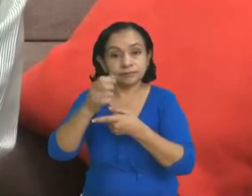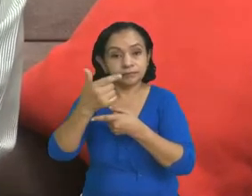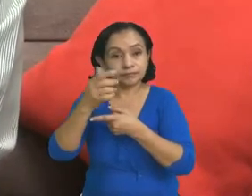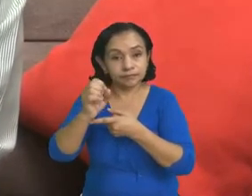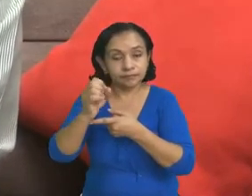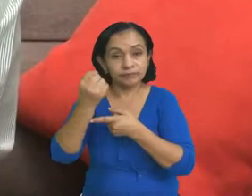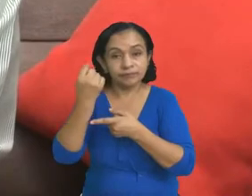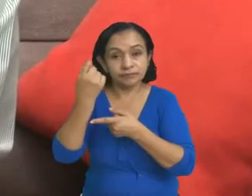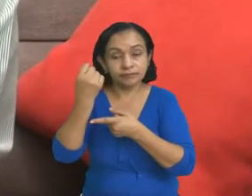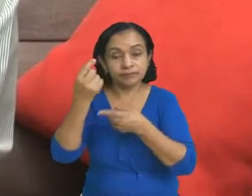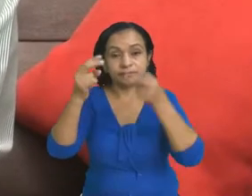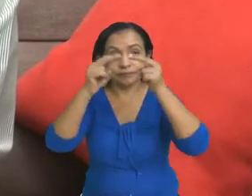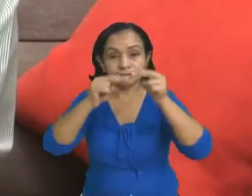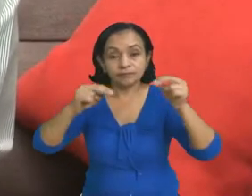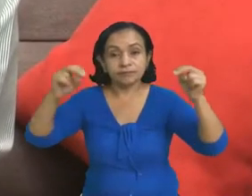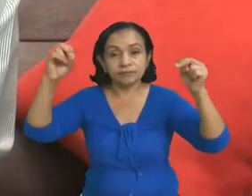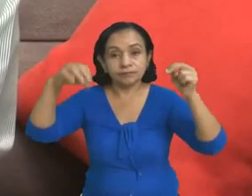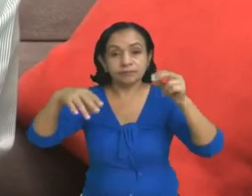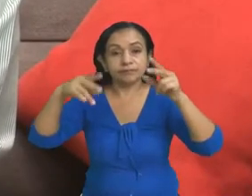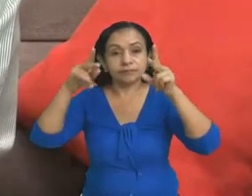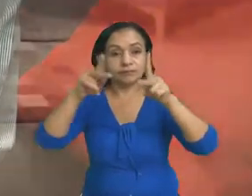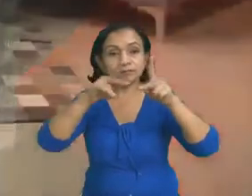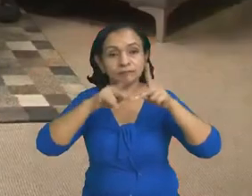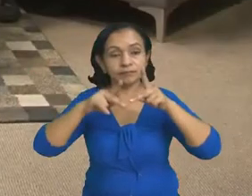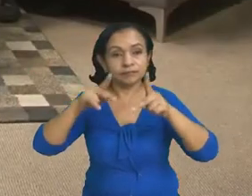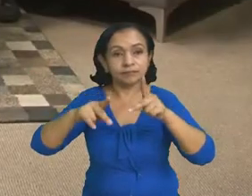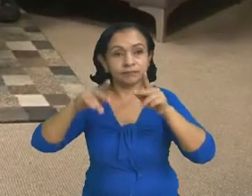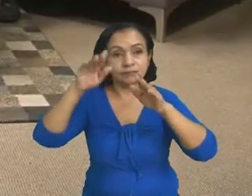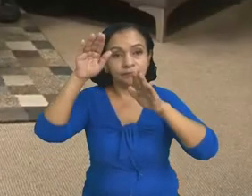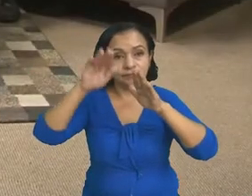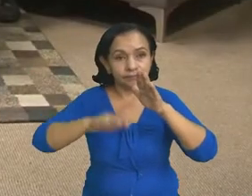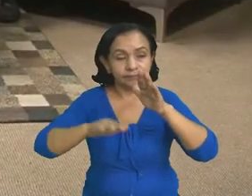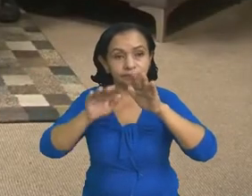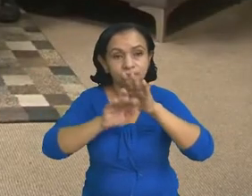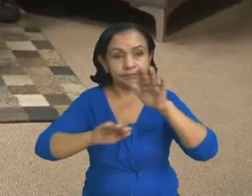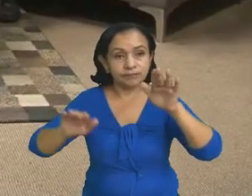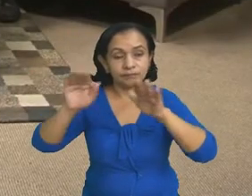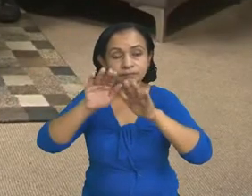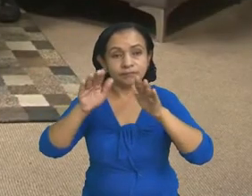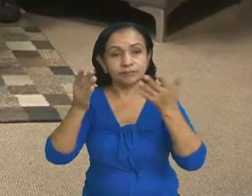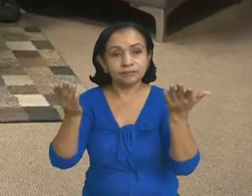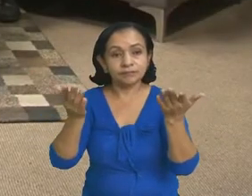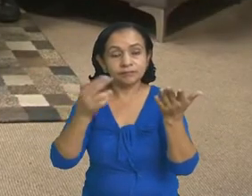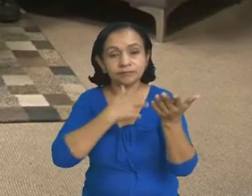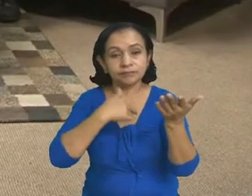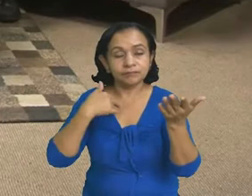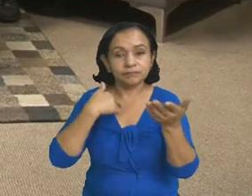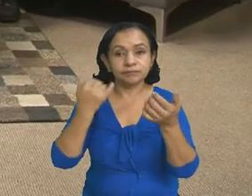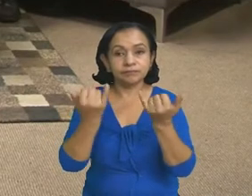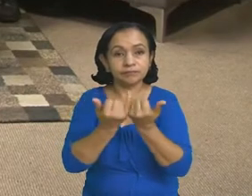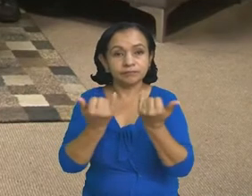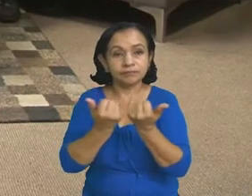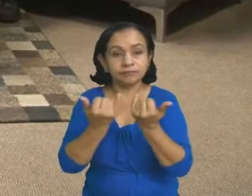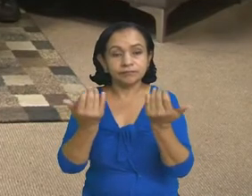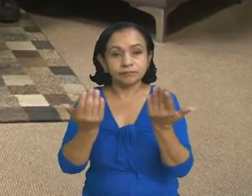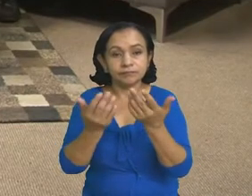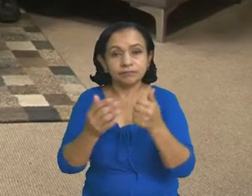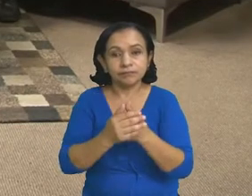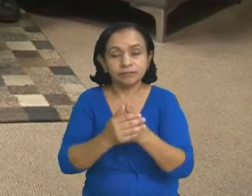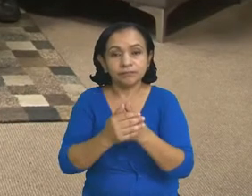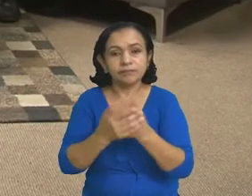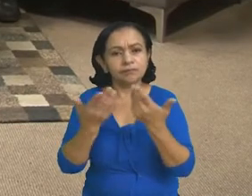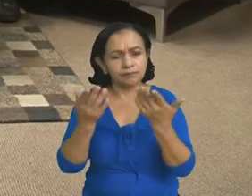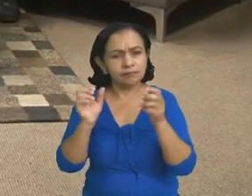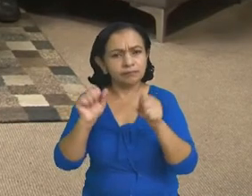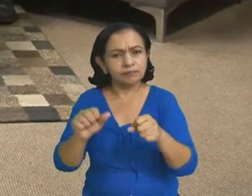de falta de suministro en la población. Disminuir al máximo, porque puede ocurrir. Es decir, claro, pero estamos